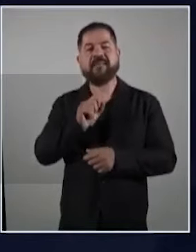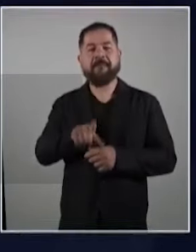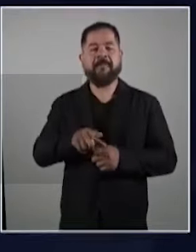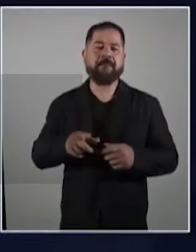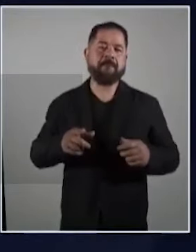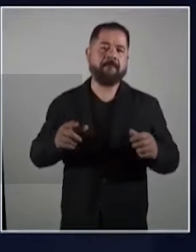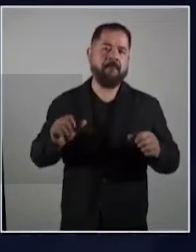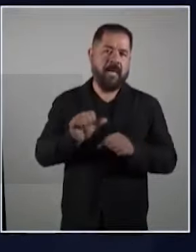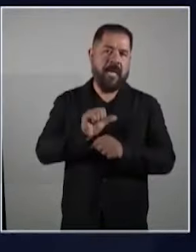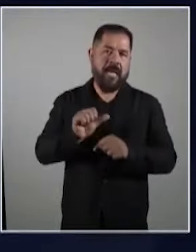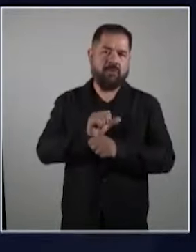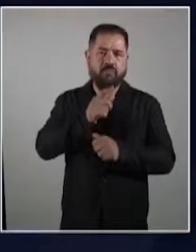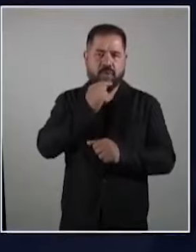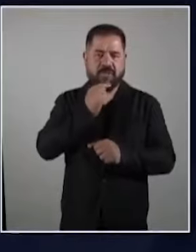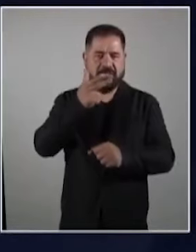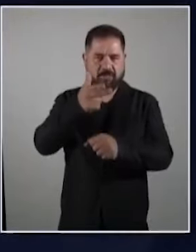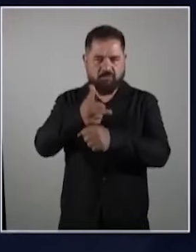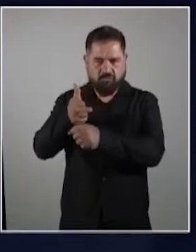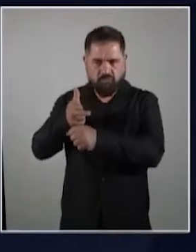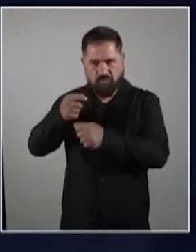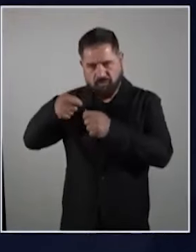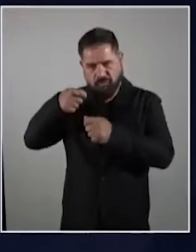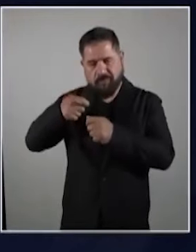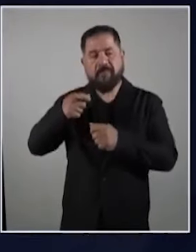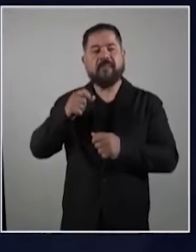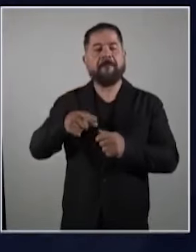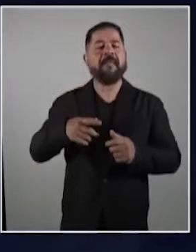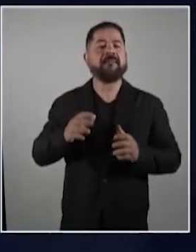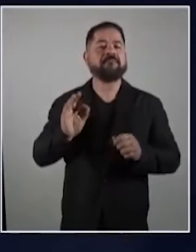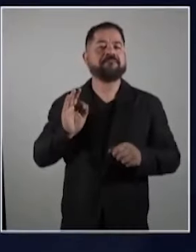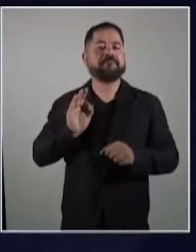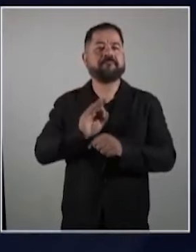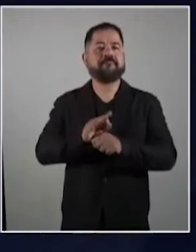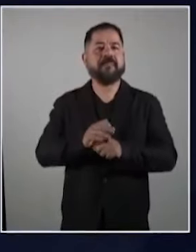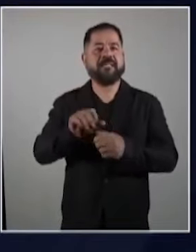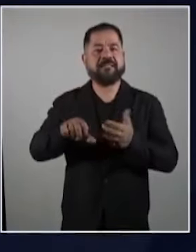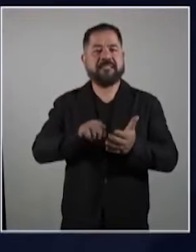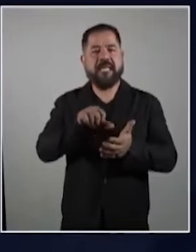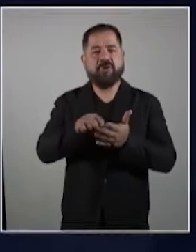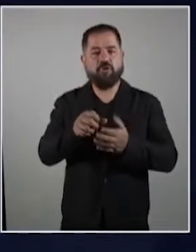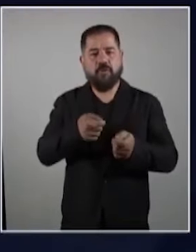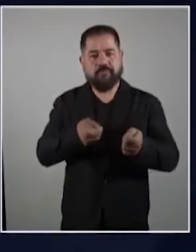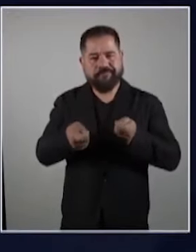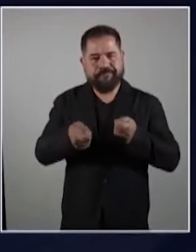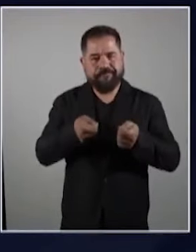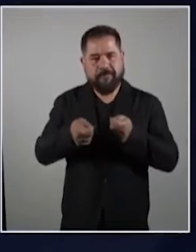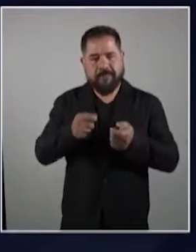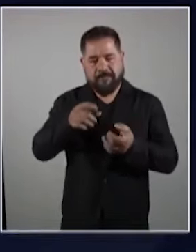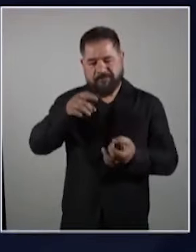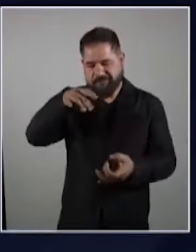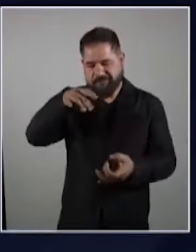como las patrullas a las unidades por otra parte el fortalecimiento de un centro de operación y seguimiento digital que estará conectado a